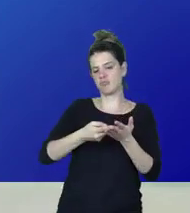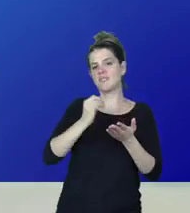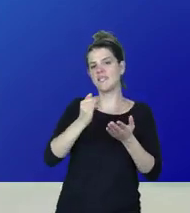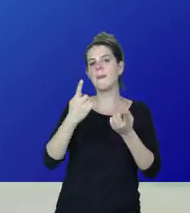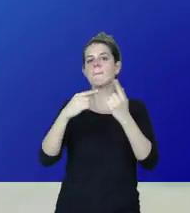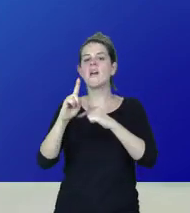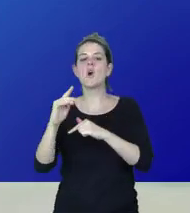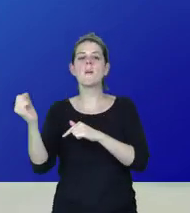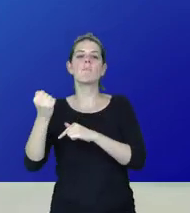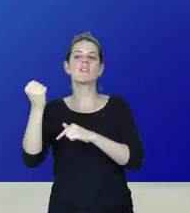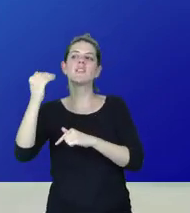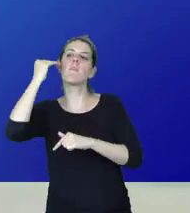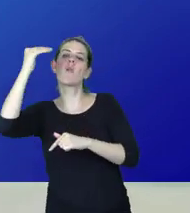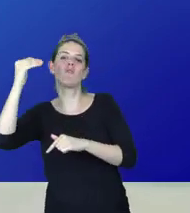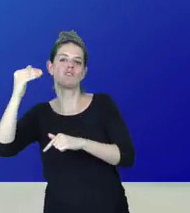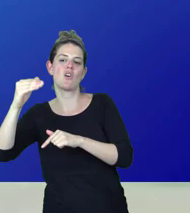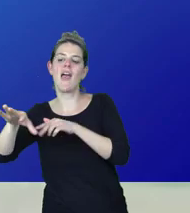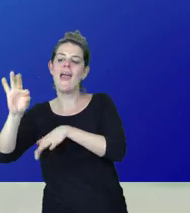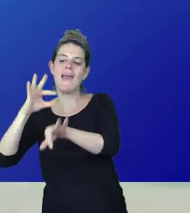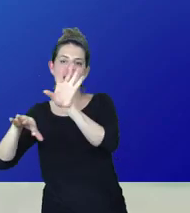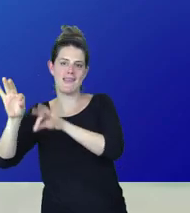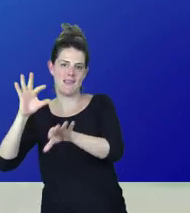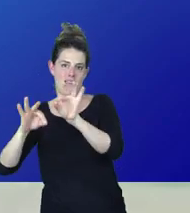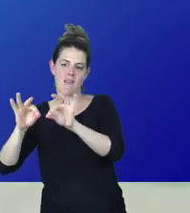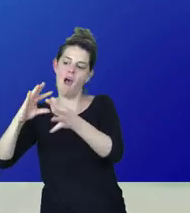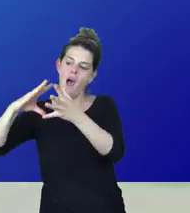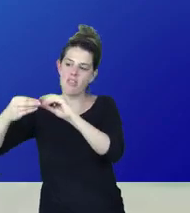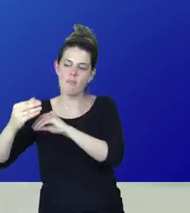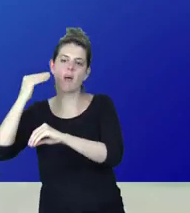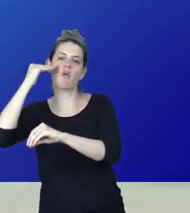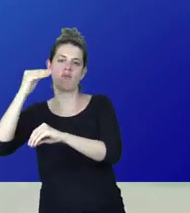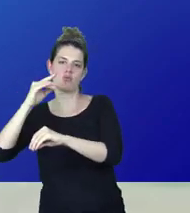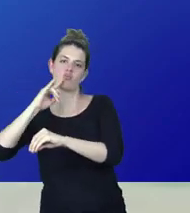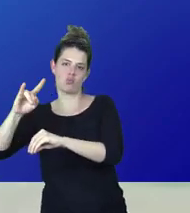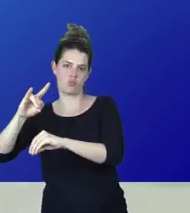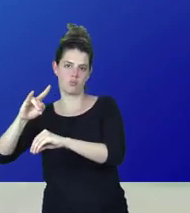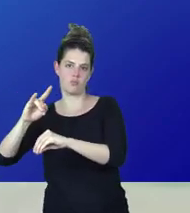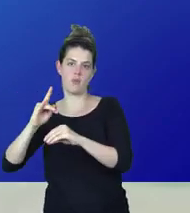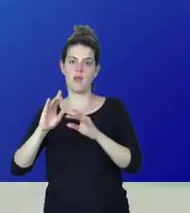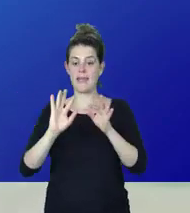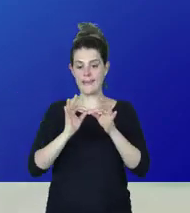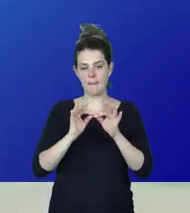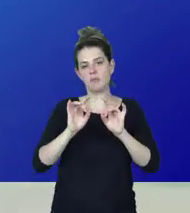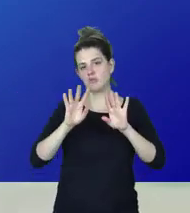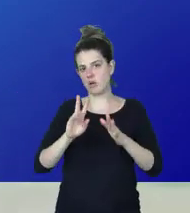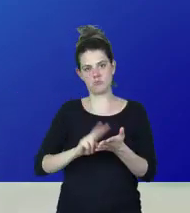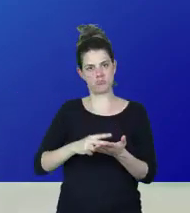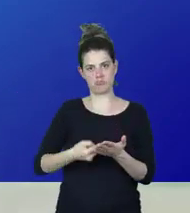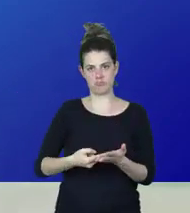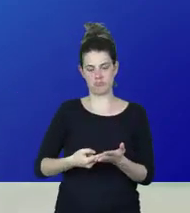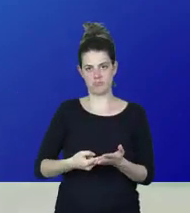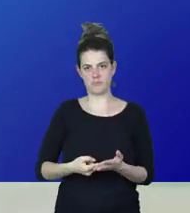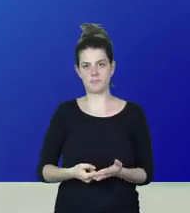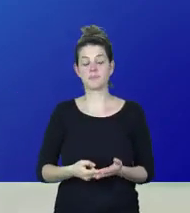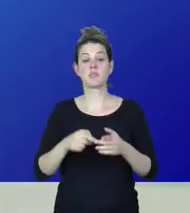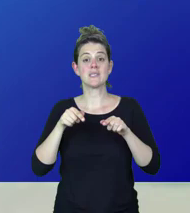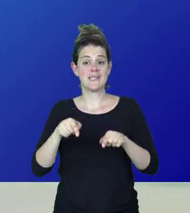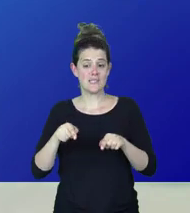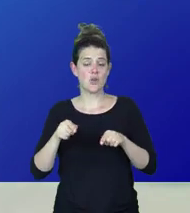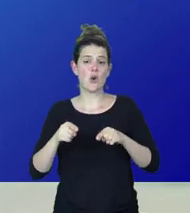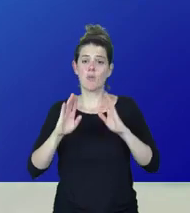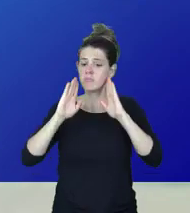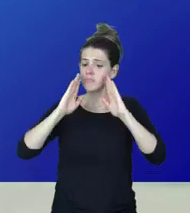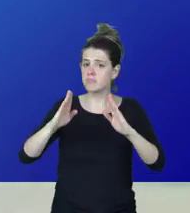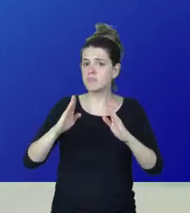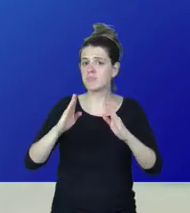que entonces el docente sea el que haga la selección previa y las adaptaciones que considere necesarias. Todo esto es pensando en la inclusión del